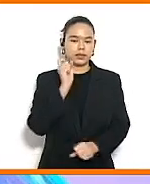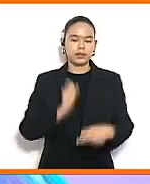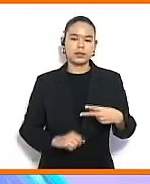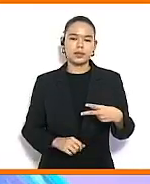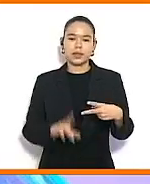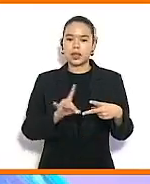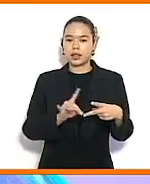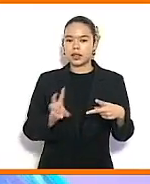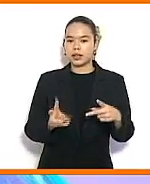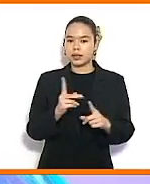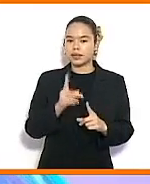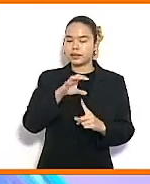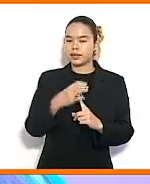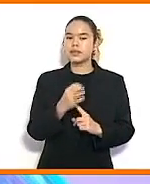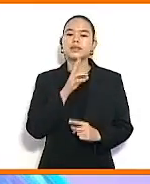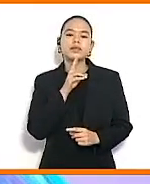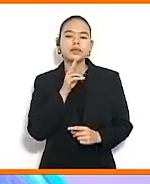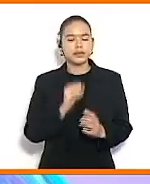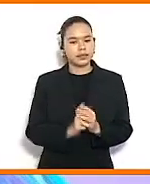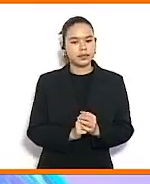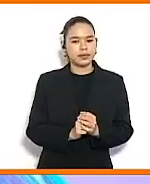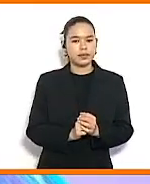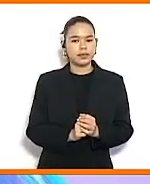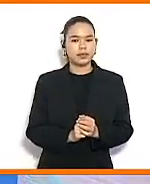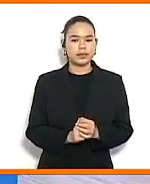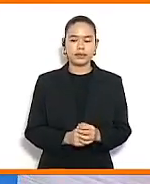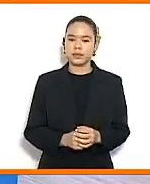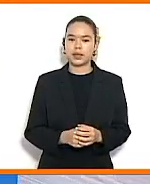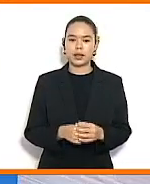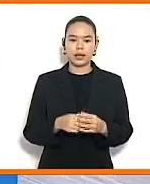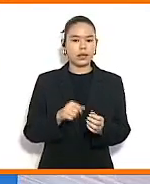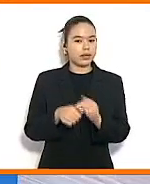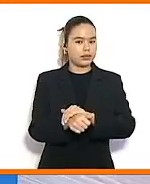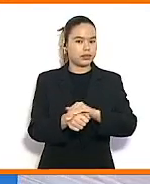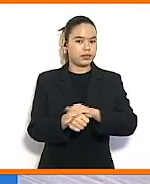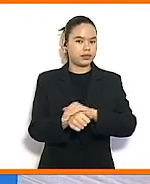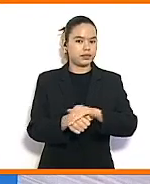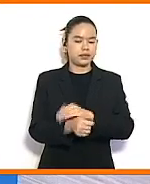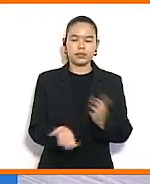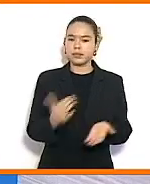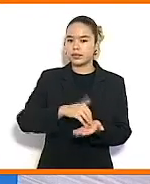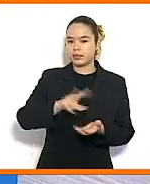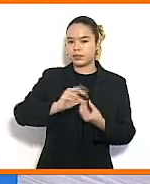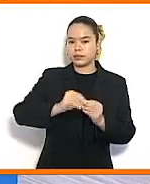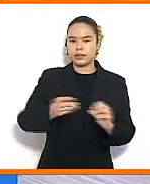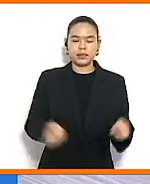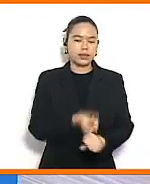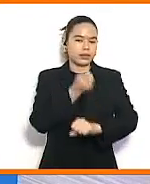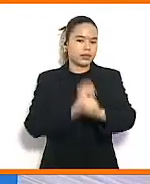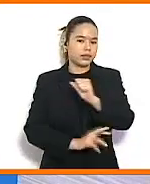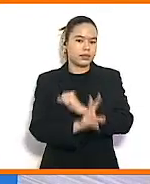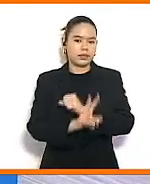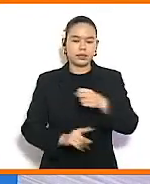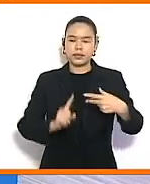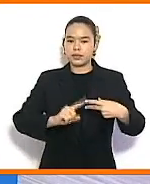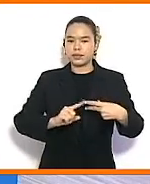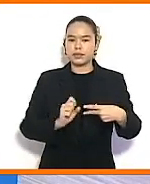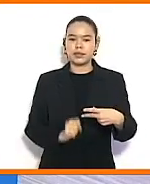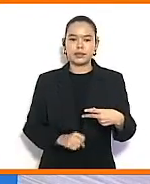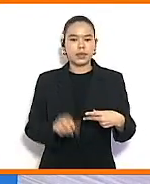el 86 con su catrachada Samundango. Con gusto repito, tus dos números favorecidos para premiados son posición